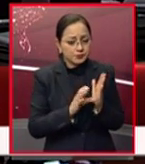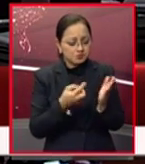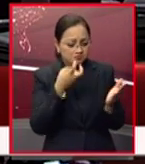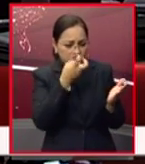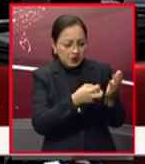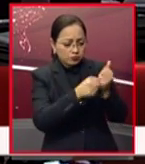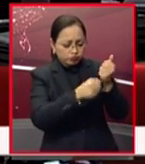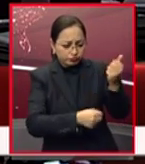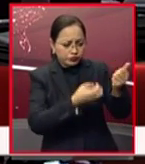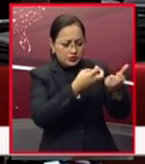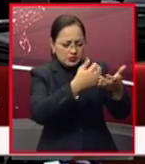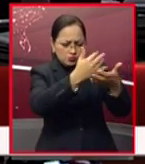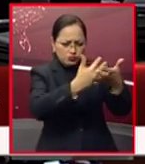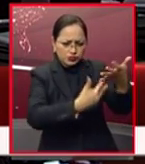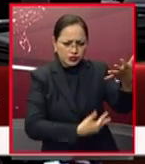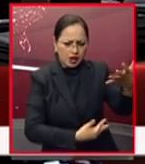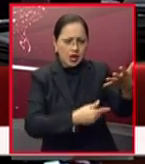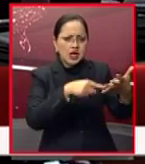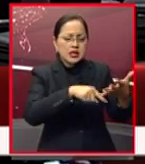su contenido